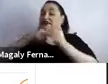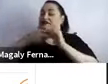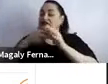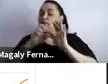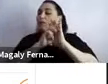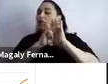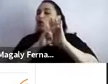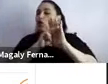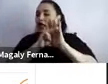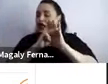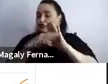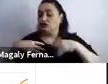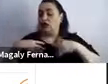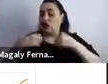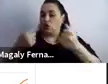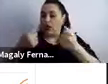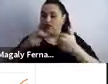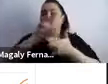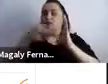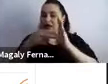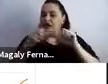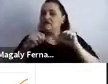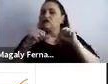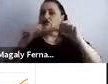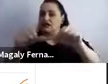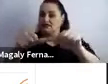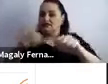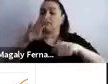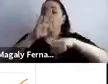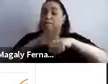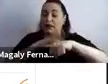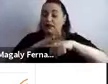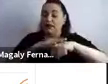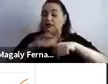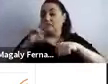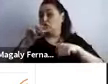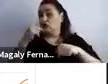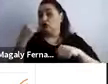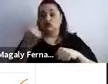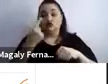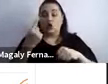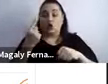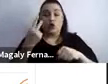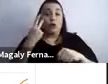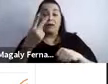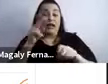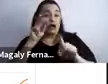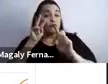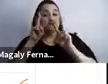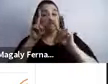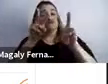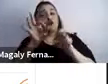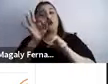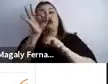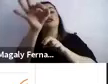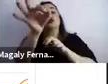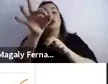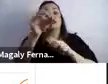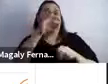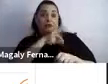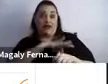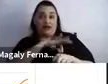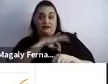modelos saludables, replicables y sostenibles que nos permiten no solo ver horizontes de